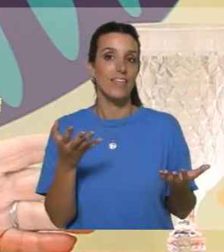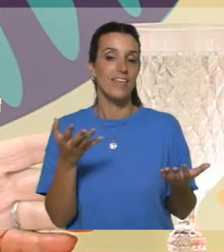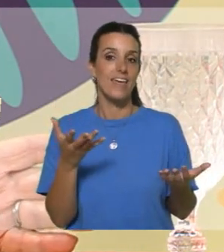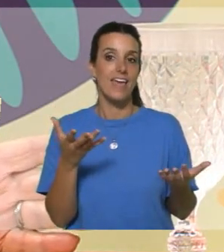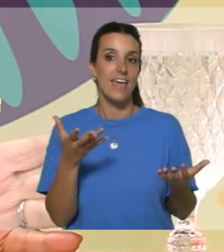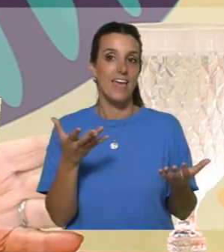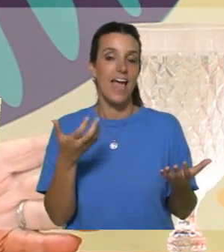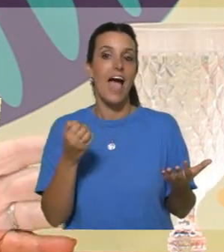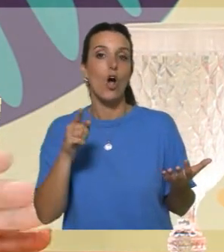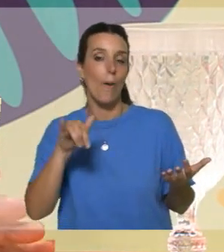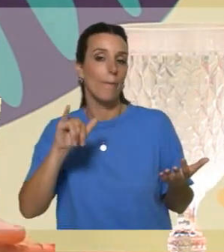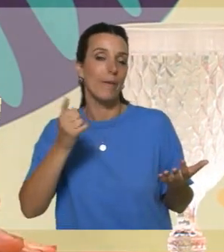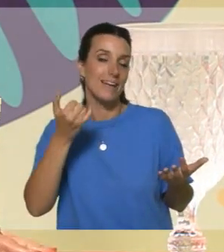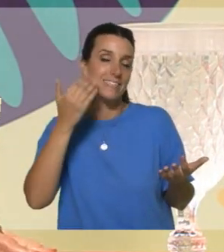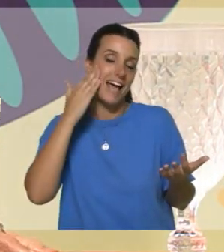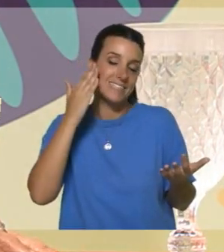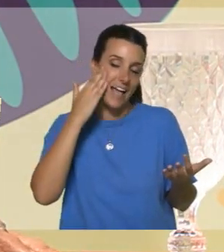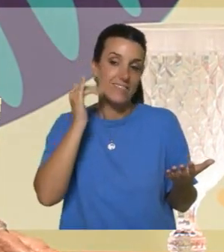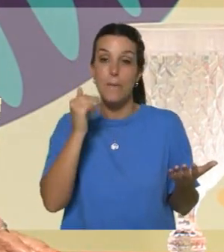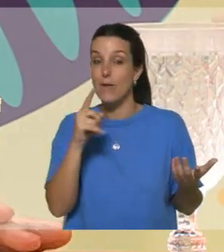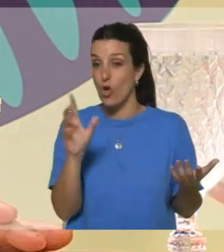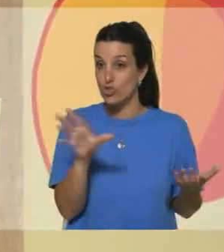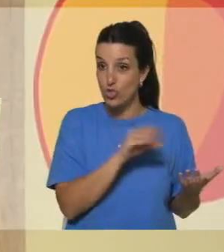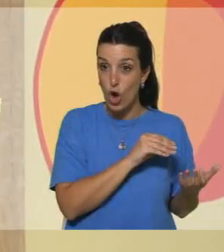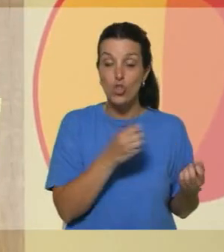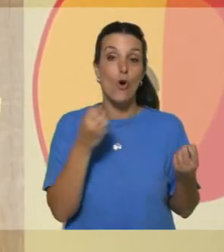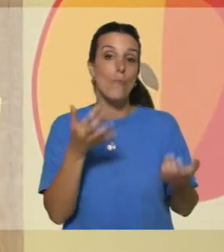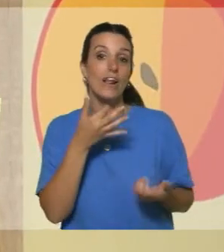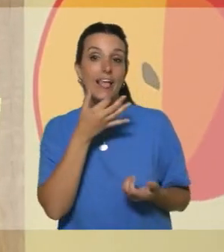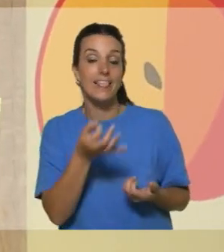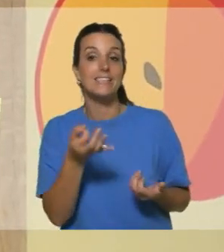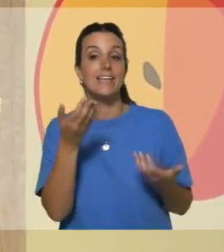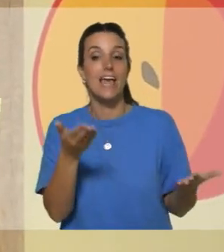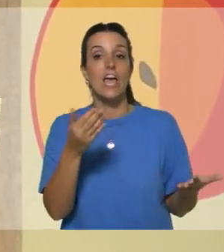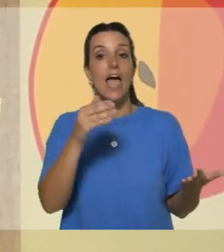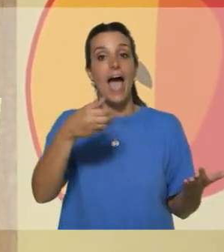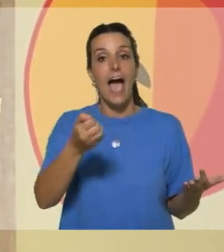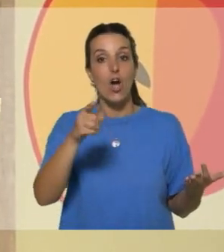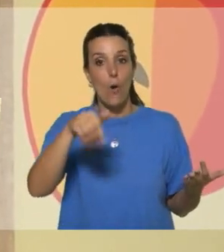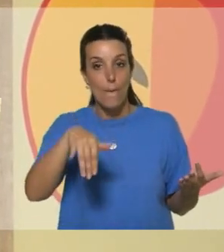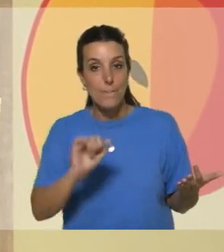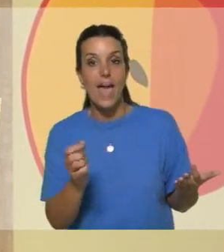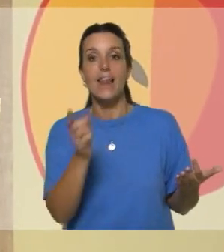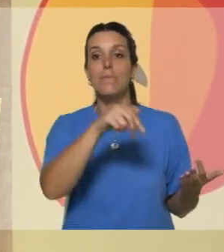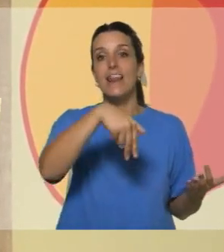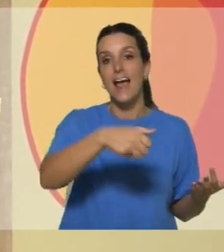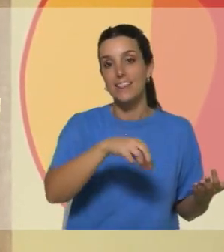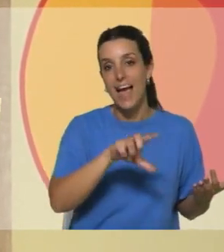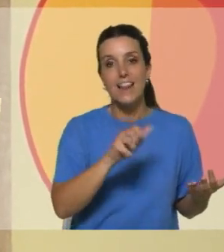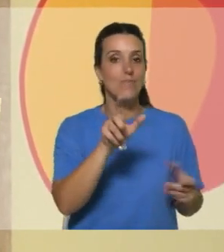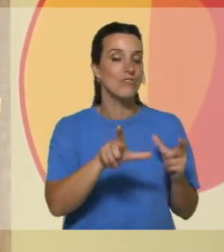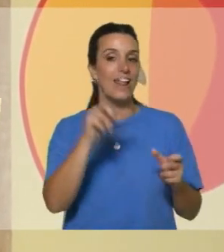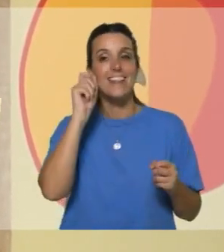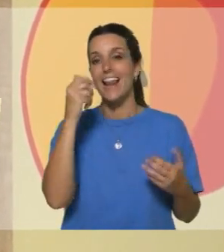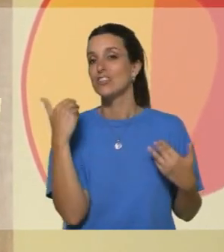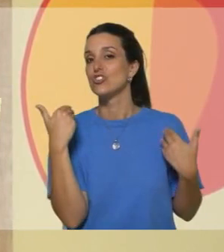A Gopián ya sabemos. No, por que favor, hace... pero todos, porque estábamos hablando del maestro Álvaro Gopián, también de Natalia de Bolán. Natalia, es gente